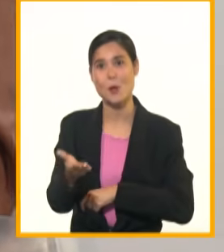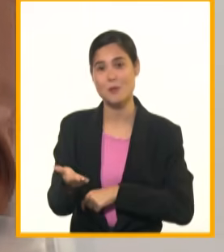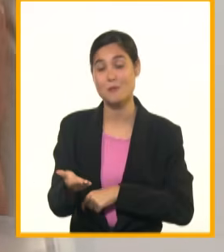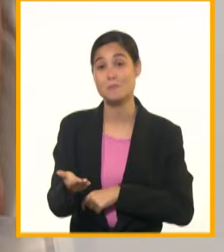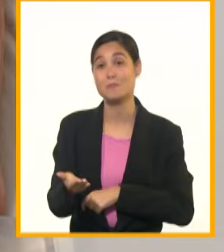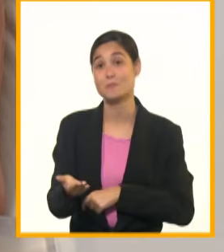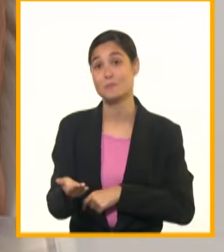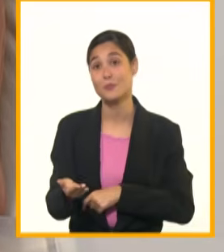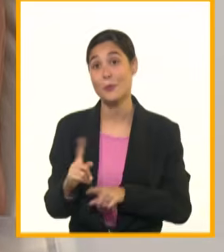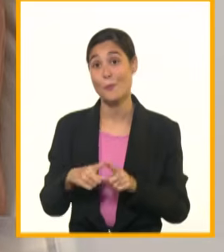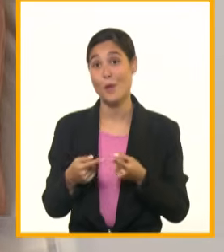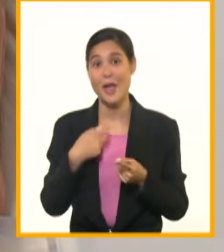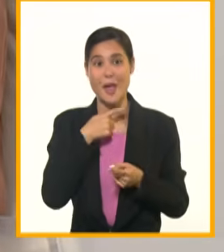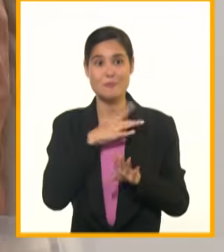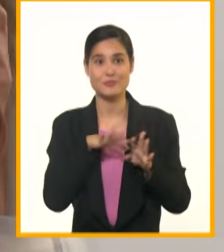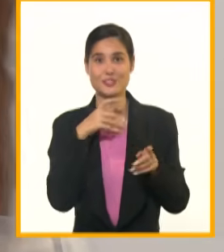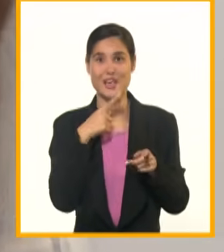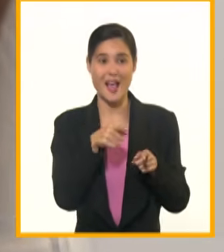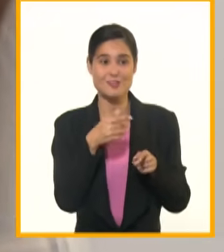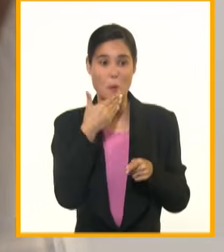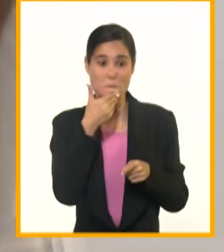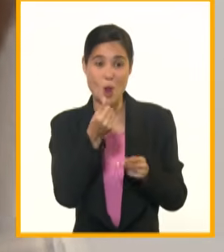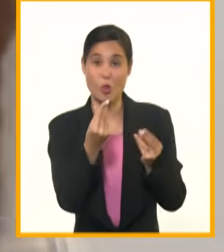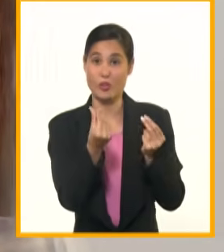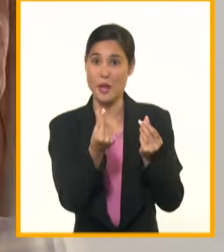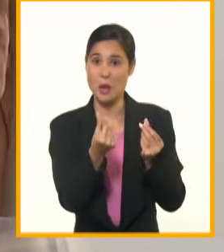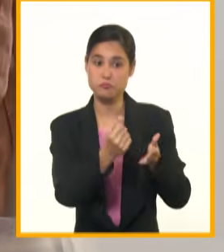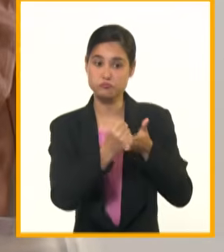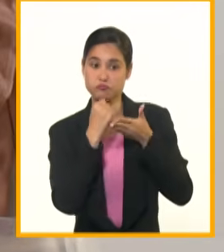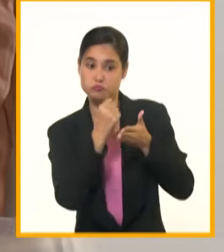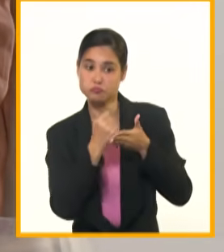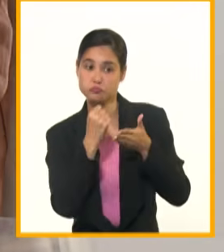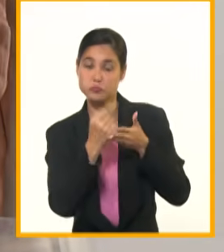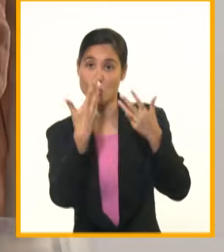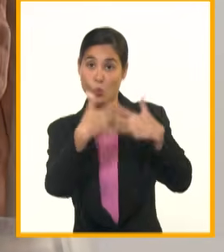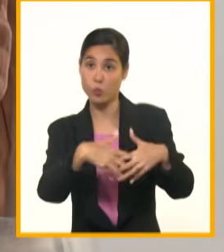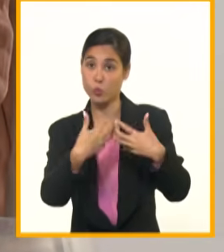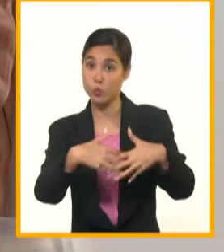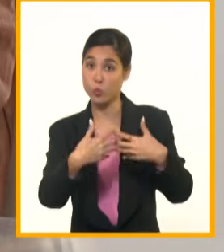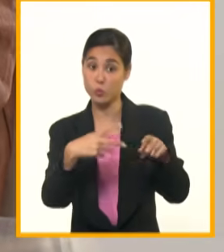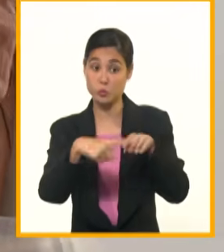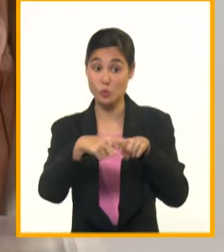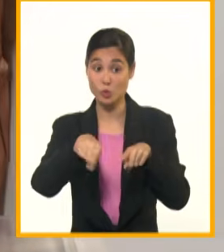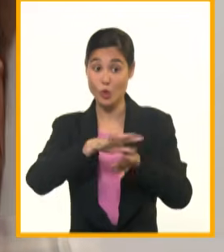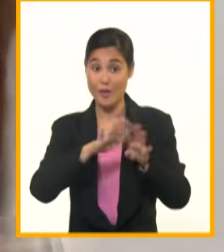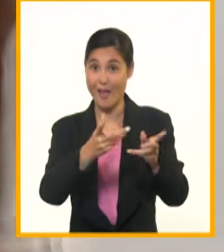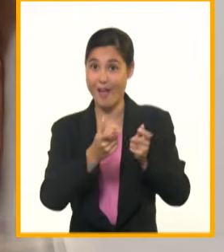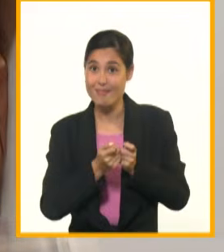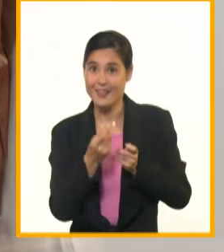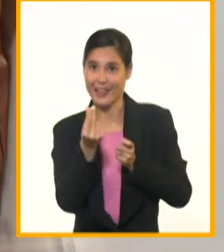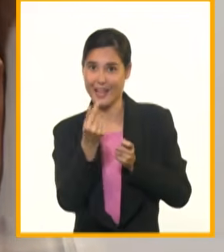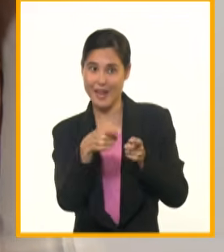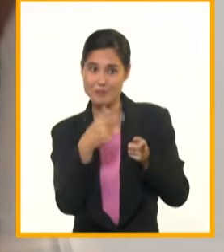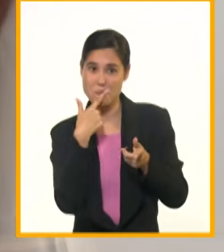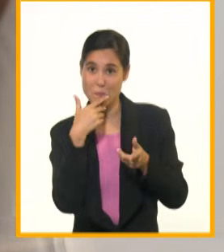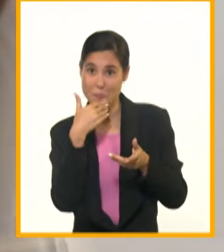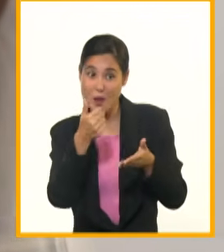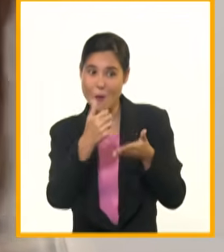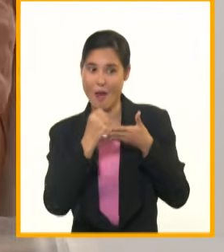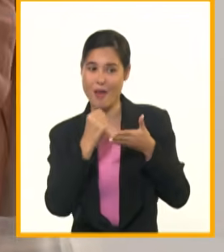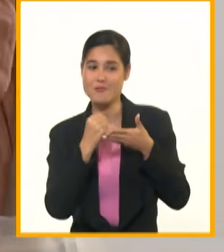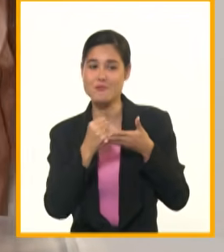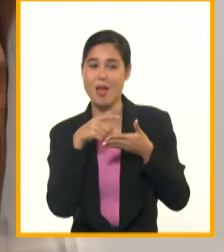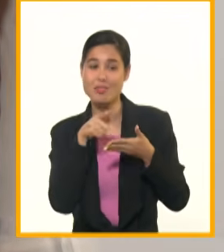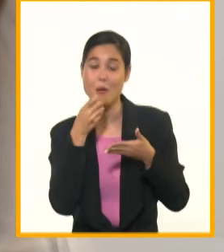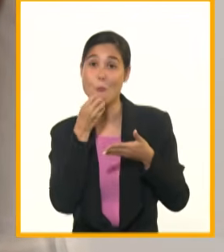se ha ido formando durante años. Nosotros tenemos un politécnico muy cerca del 30 de noviembre que forma su fuerza, pero que realmente la